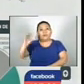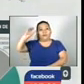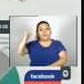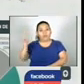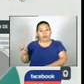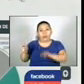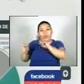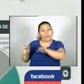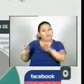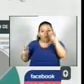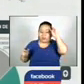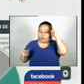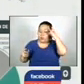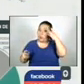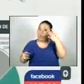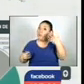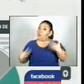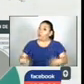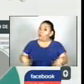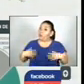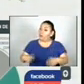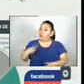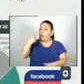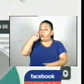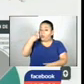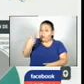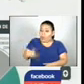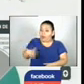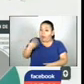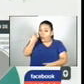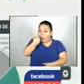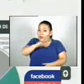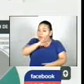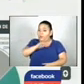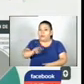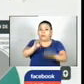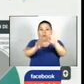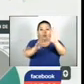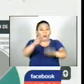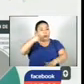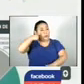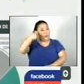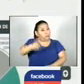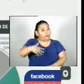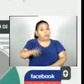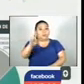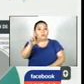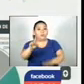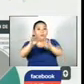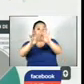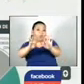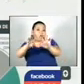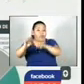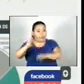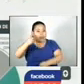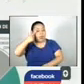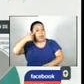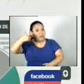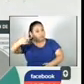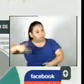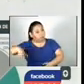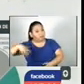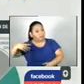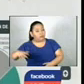que se encuentran en el estado más delicado por COVID-19. 71 en estado crítico, 190 en estado grave, mientras